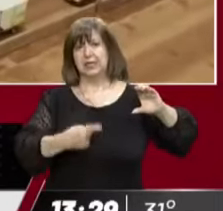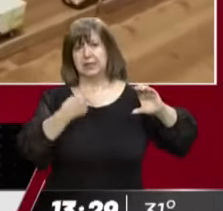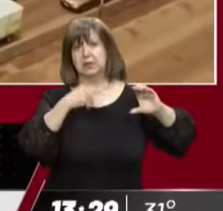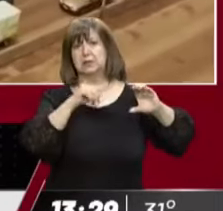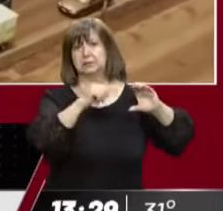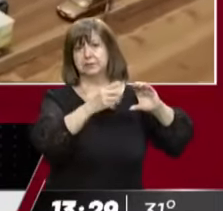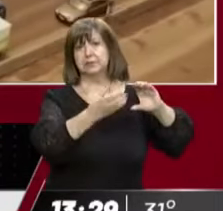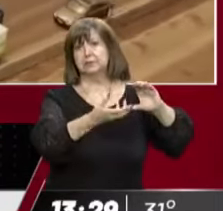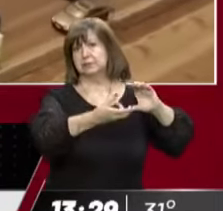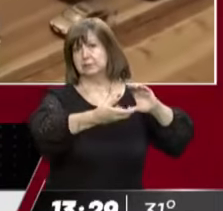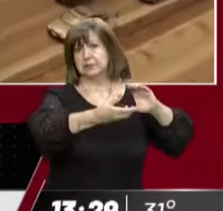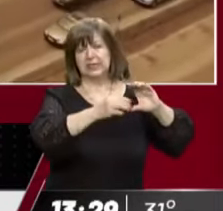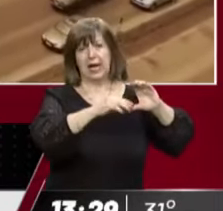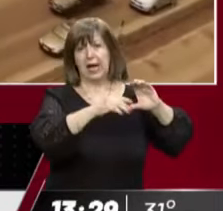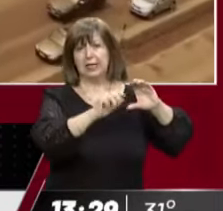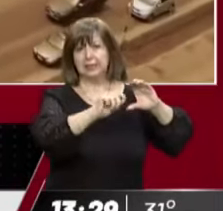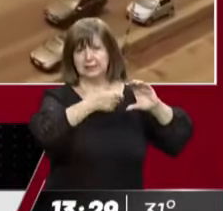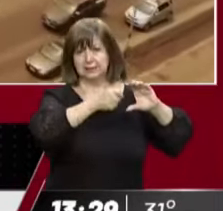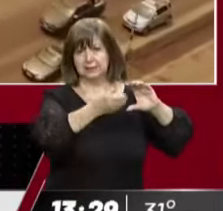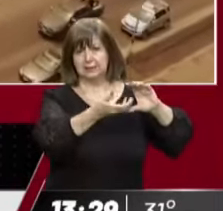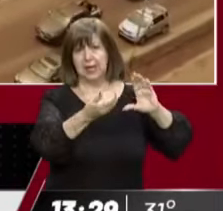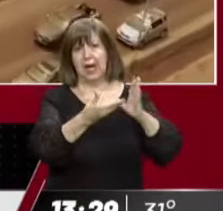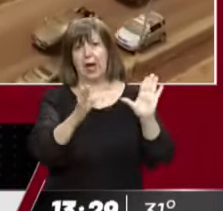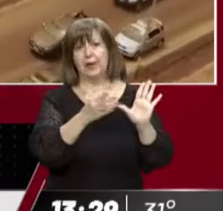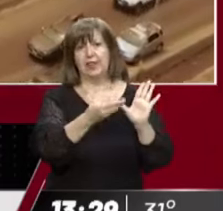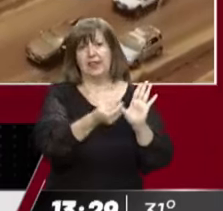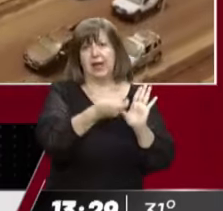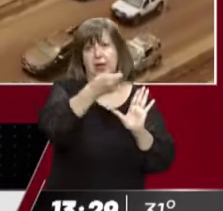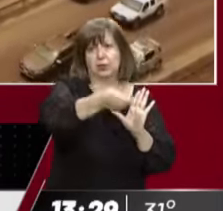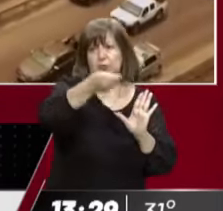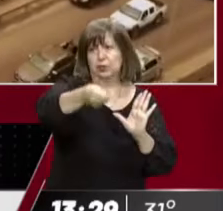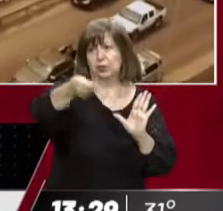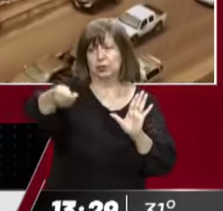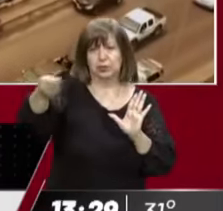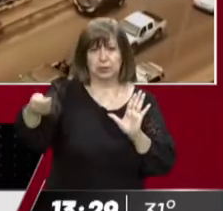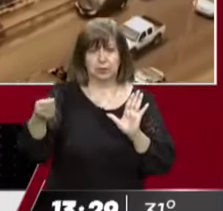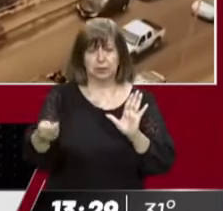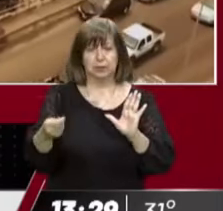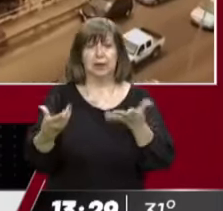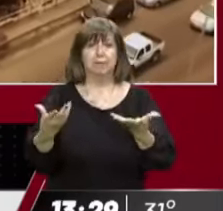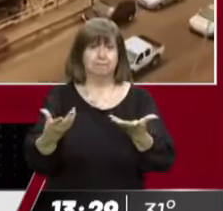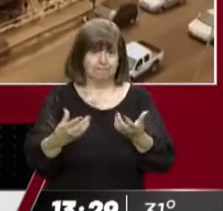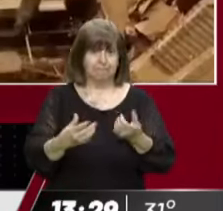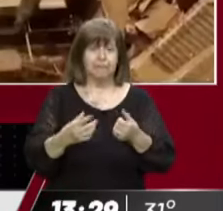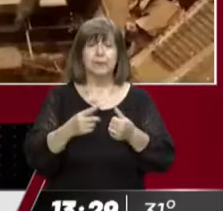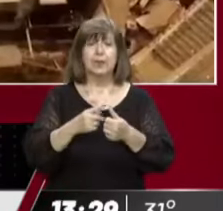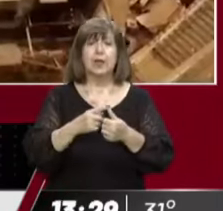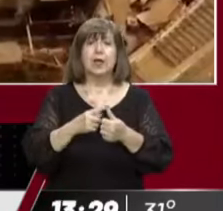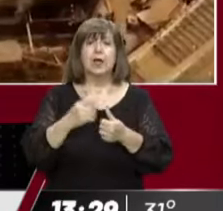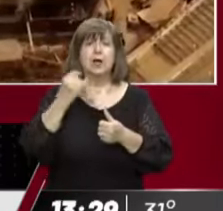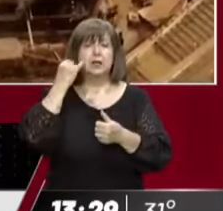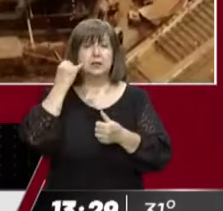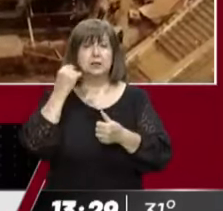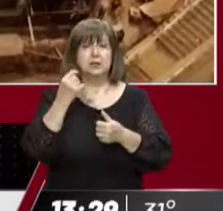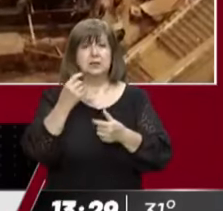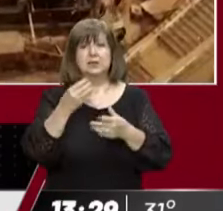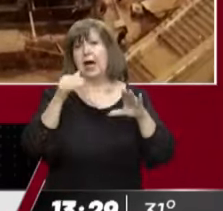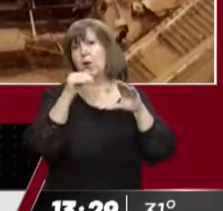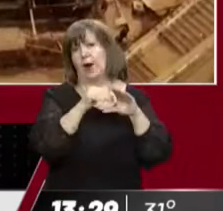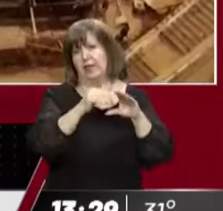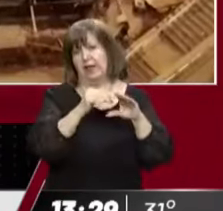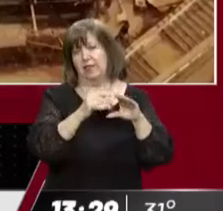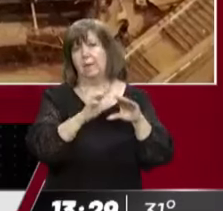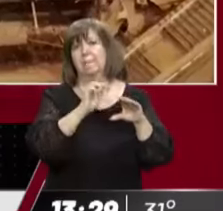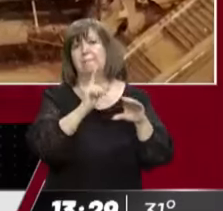por contratación directa y toda esa situación para que la plata llegue rápido. Acá hay, en los medios que nosotros escuchamos chilenos hay